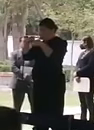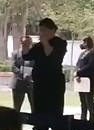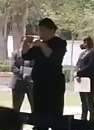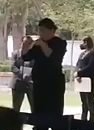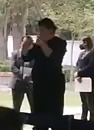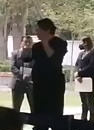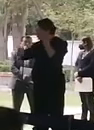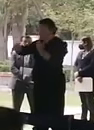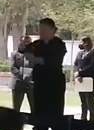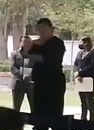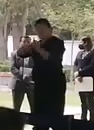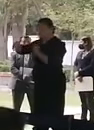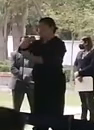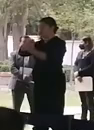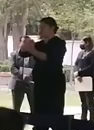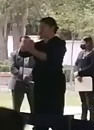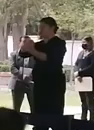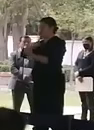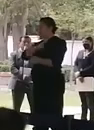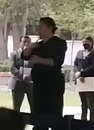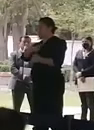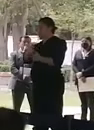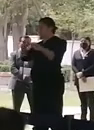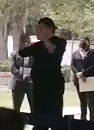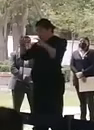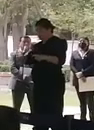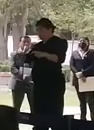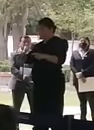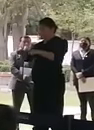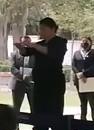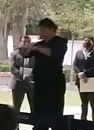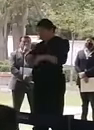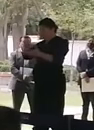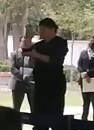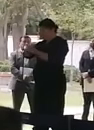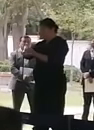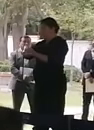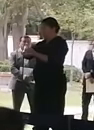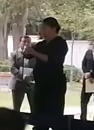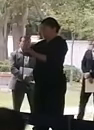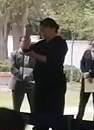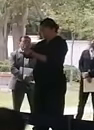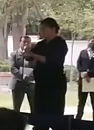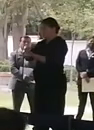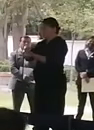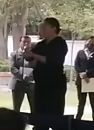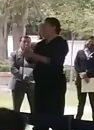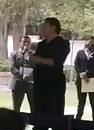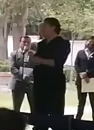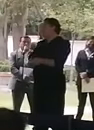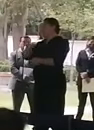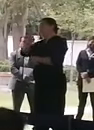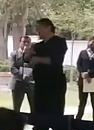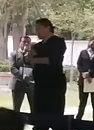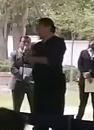estar en la mesa de esto de seguridad. El gobierno, sí, federal,